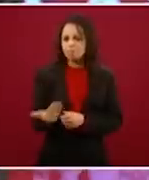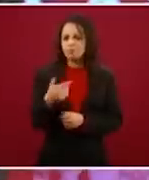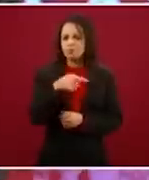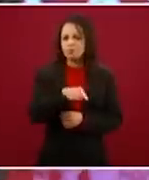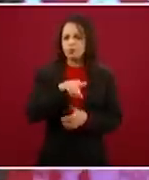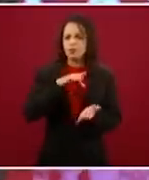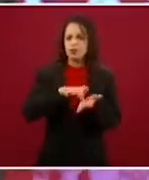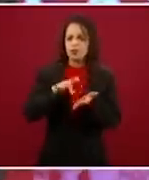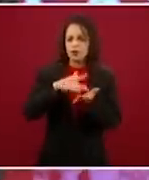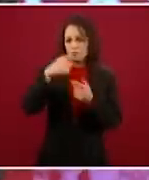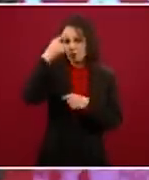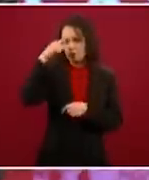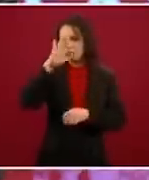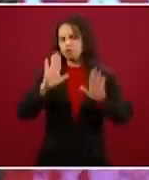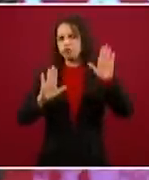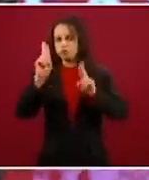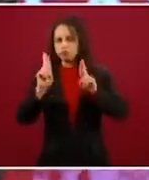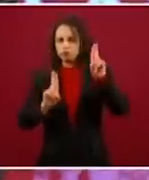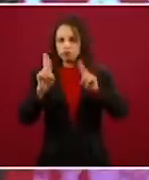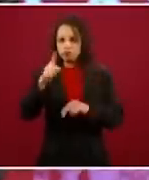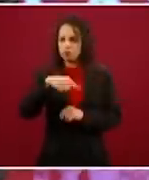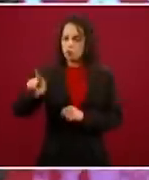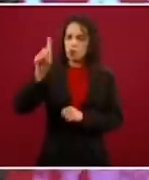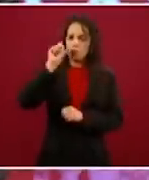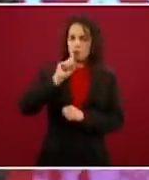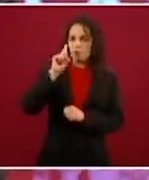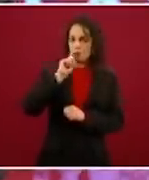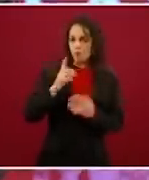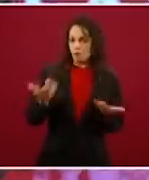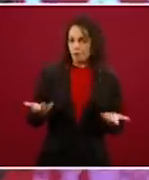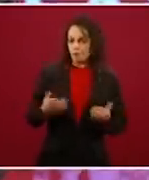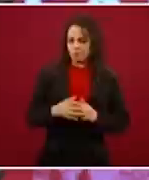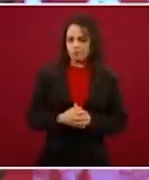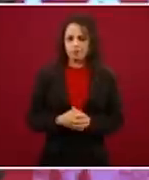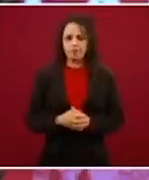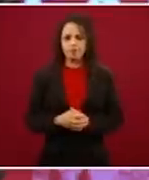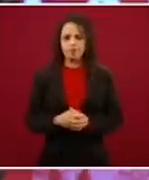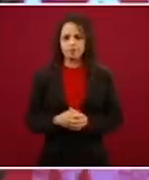espacios de participación a las mujeres? No como concesión,